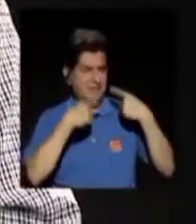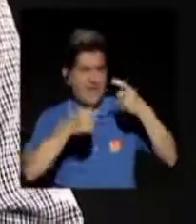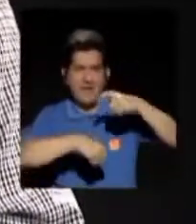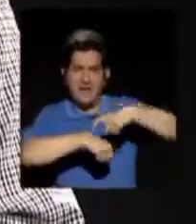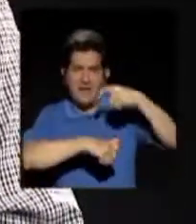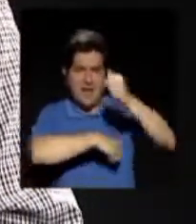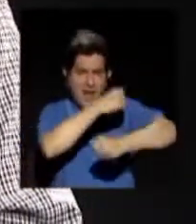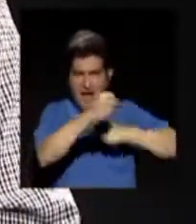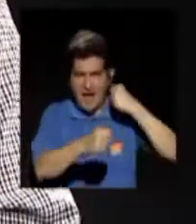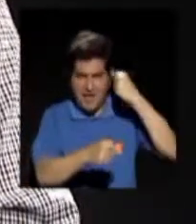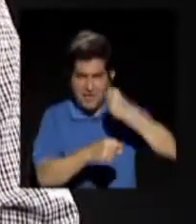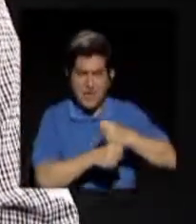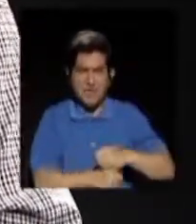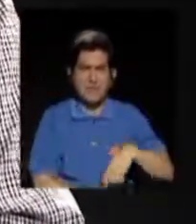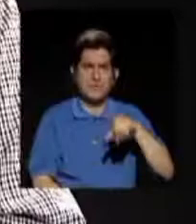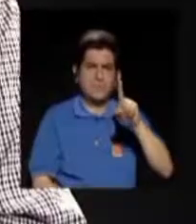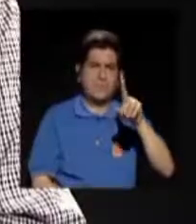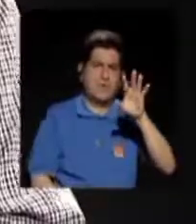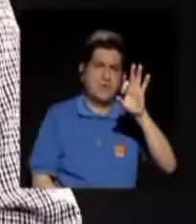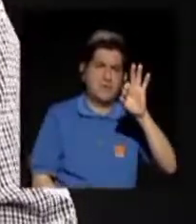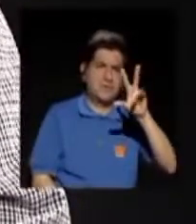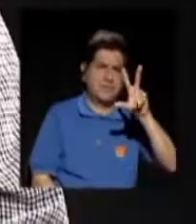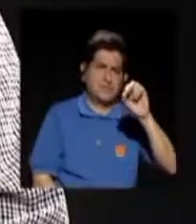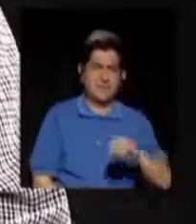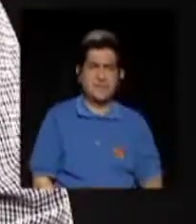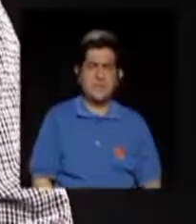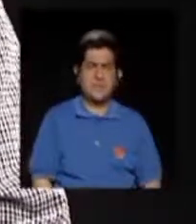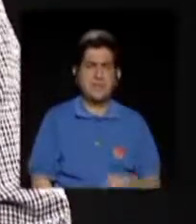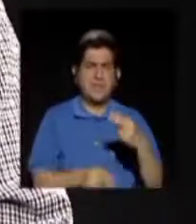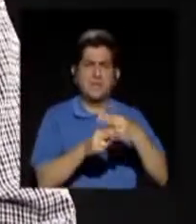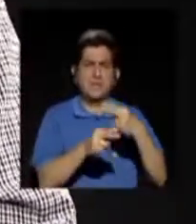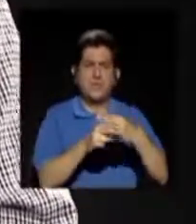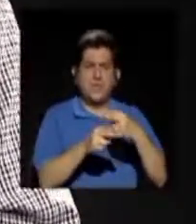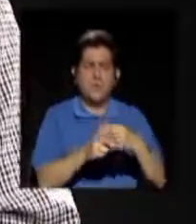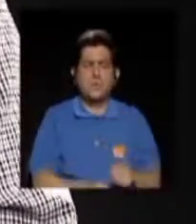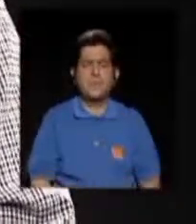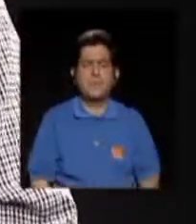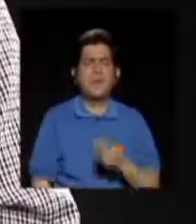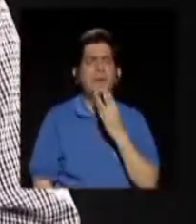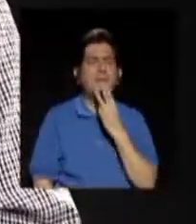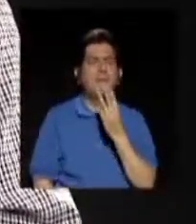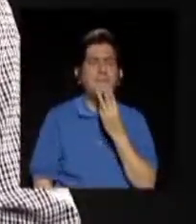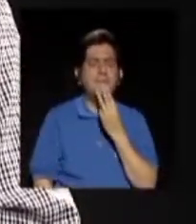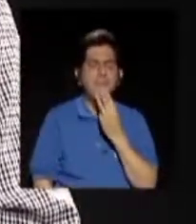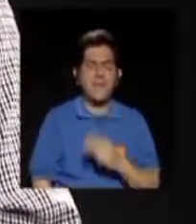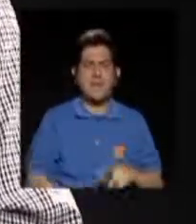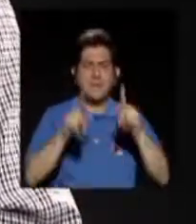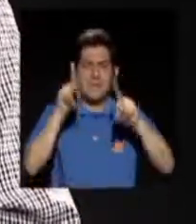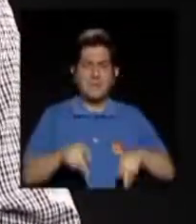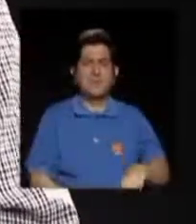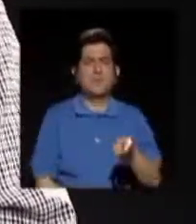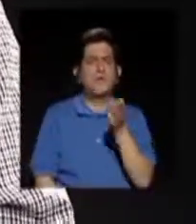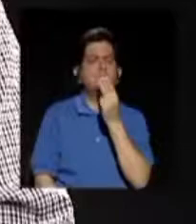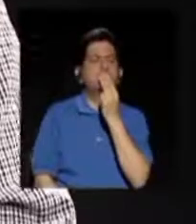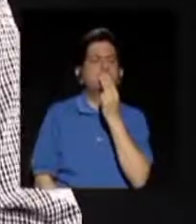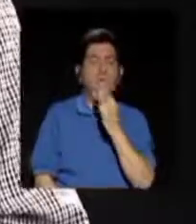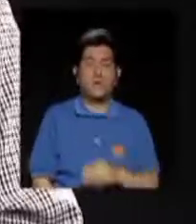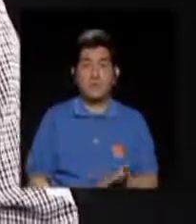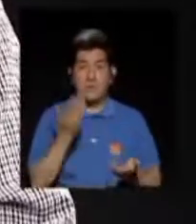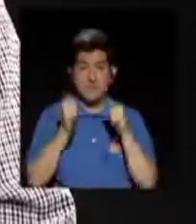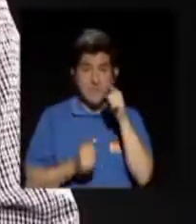a la década de 1930 que se llama La miel de los mudos. Tal vez los televidentes se interesen en buscarlo